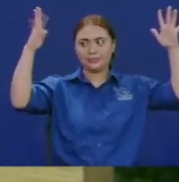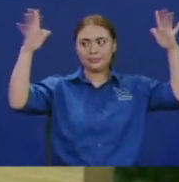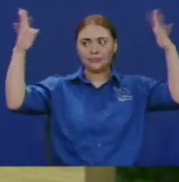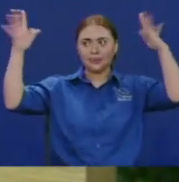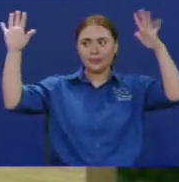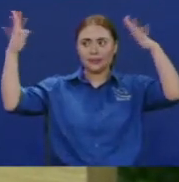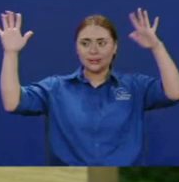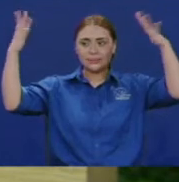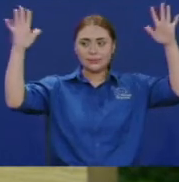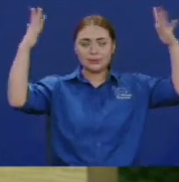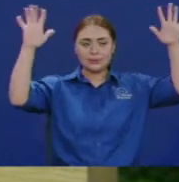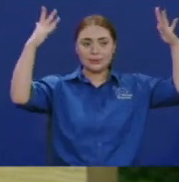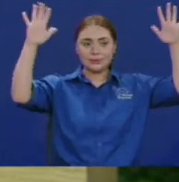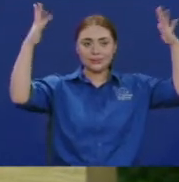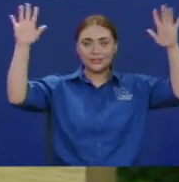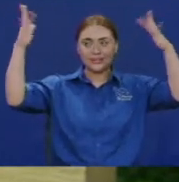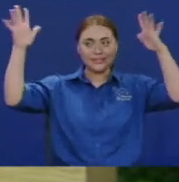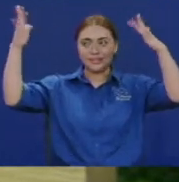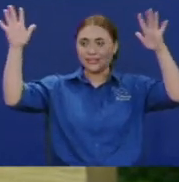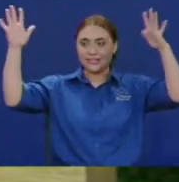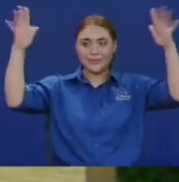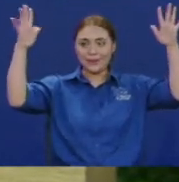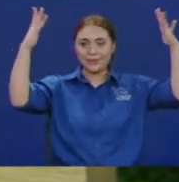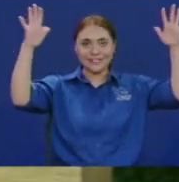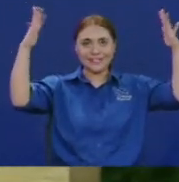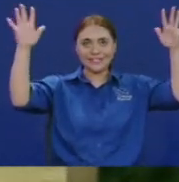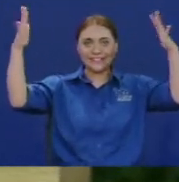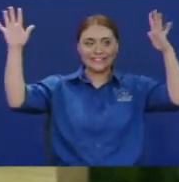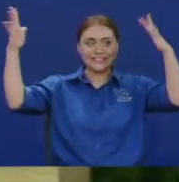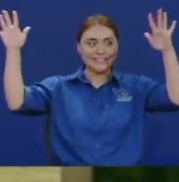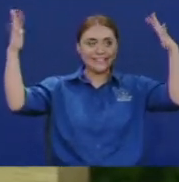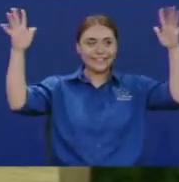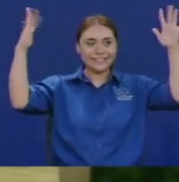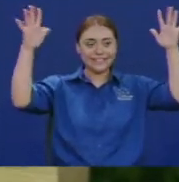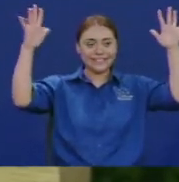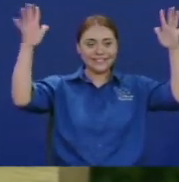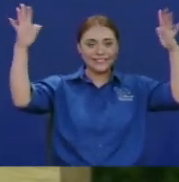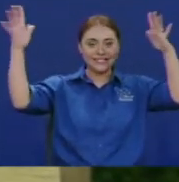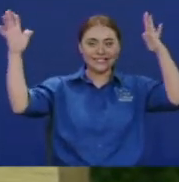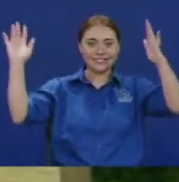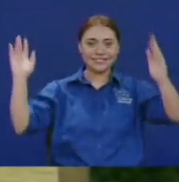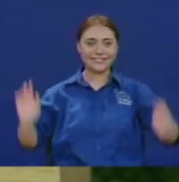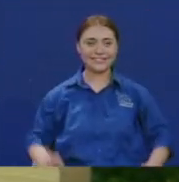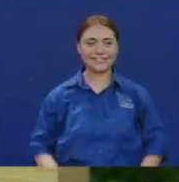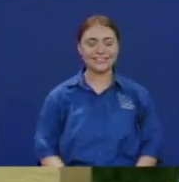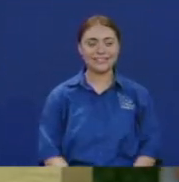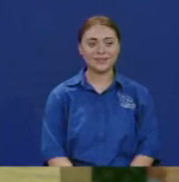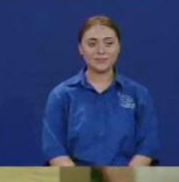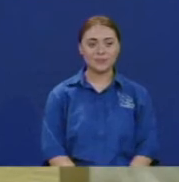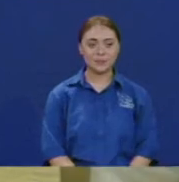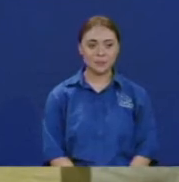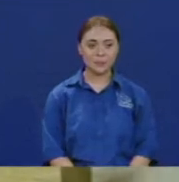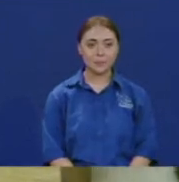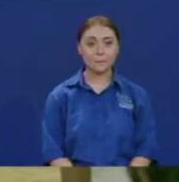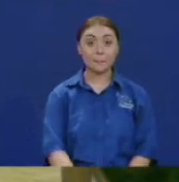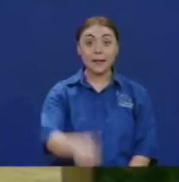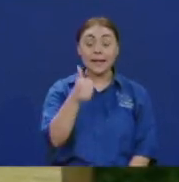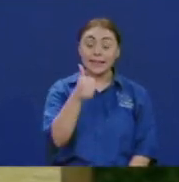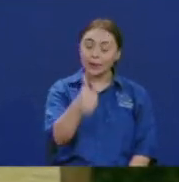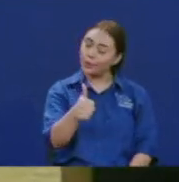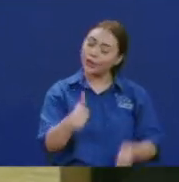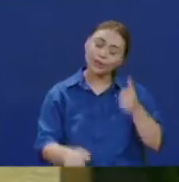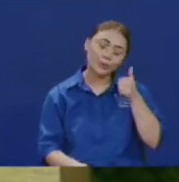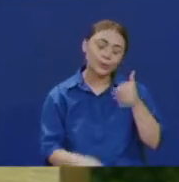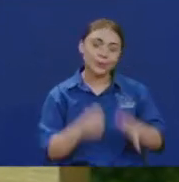Rey bendito. Gloria a Dios, gloria a Dios. Pueden descender, mis hermanos amados. Qué bueno